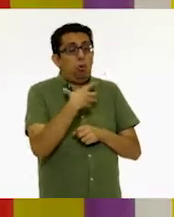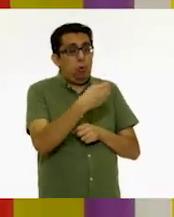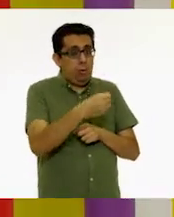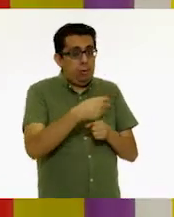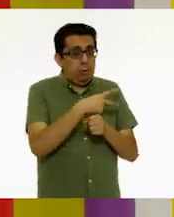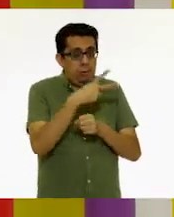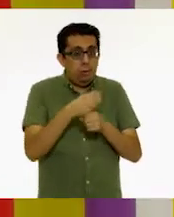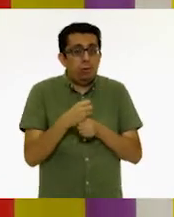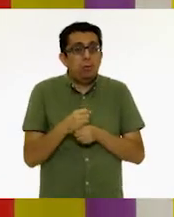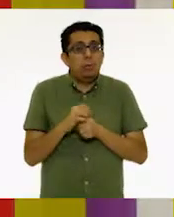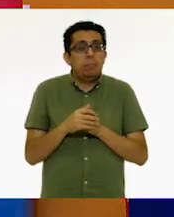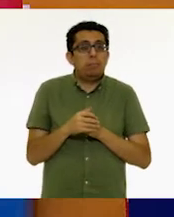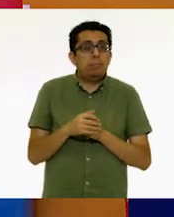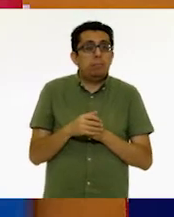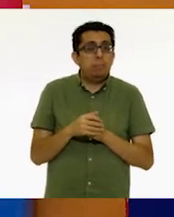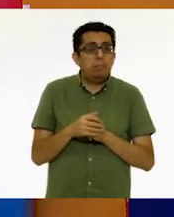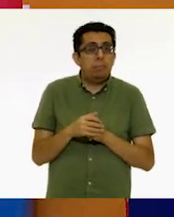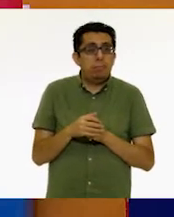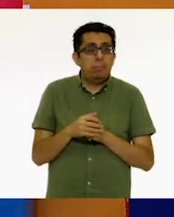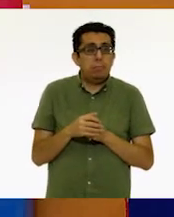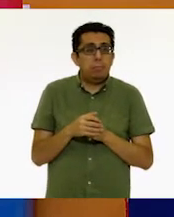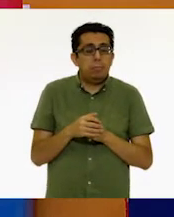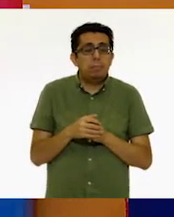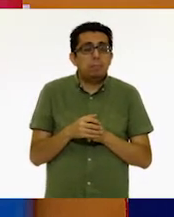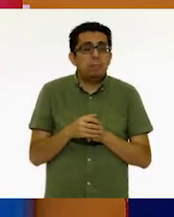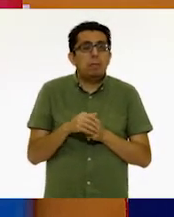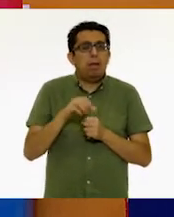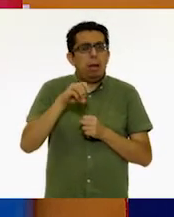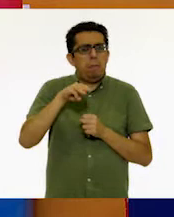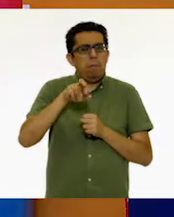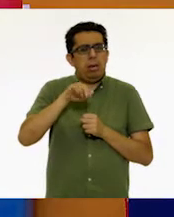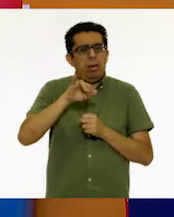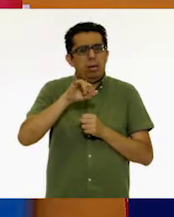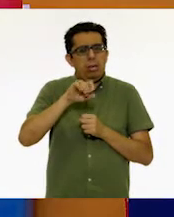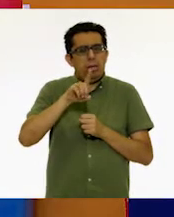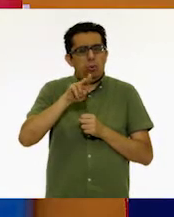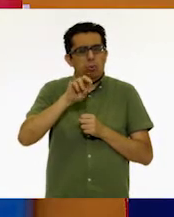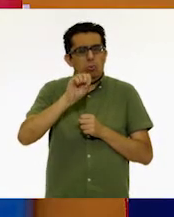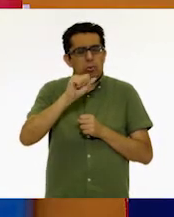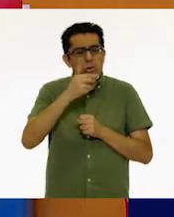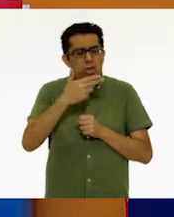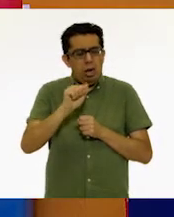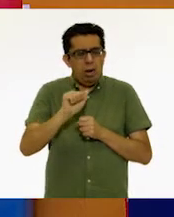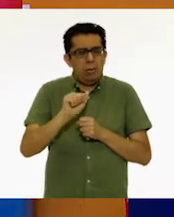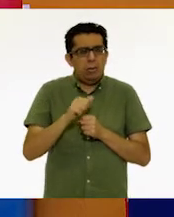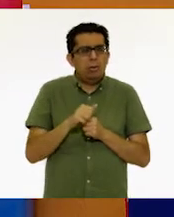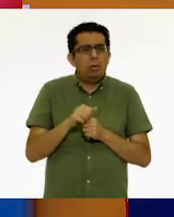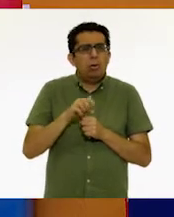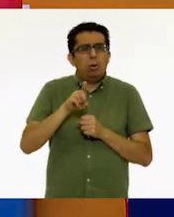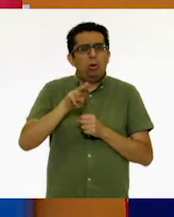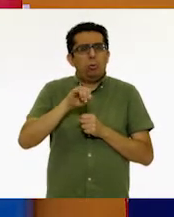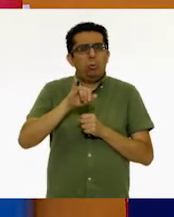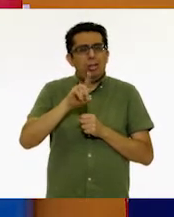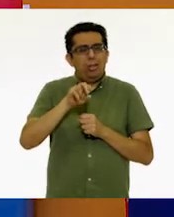No. Entonces es Mari di Usha, Mari di Usha,